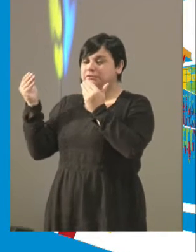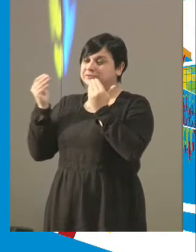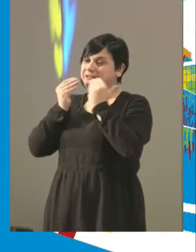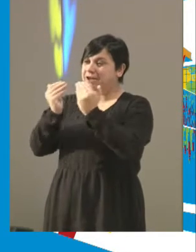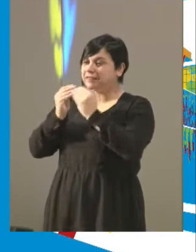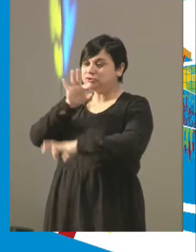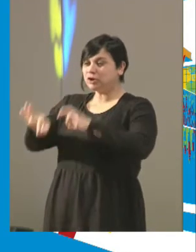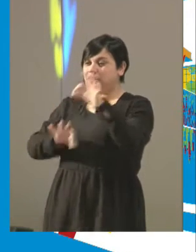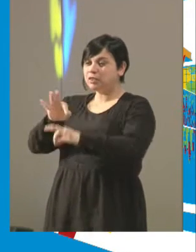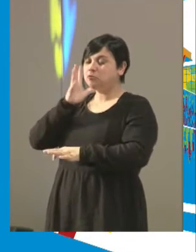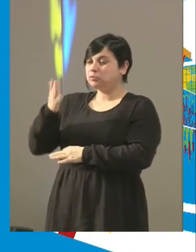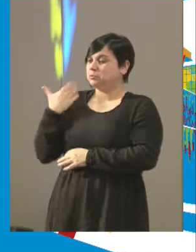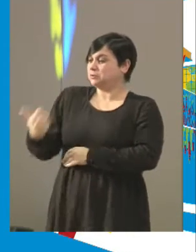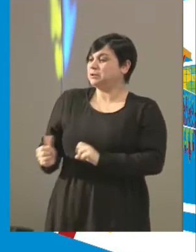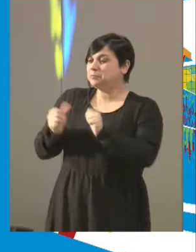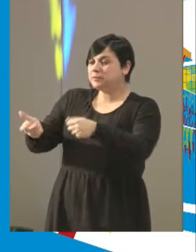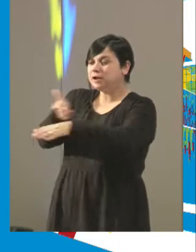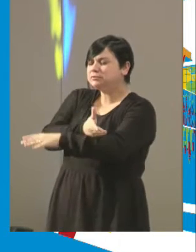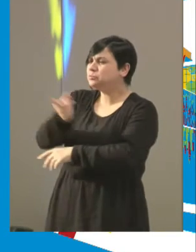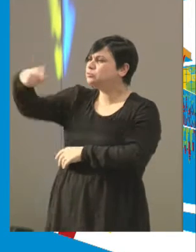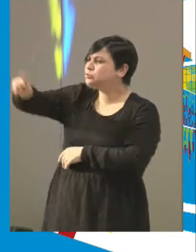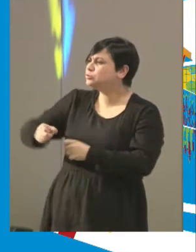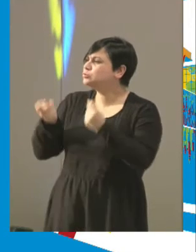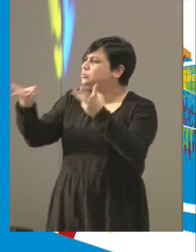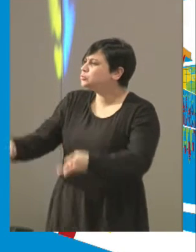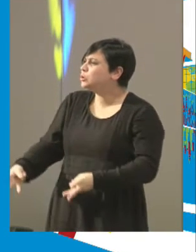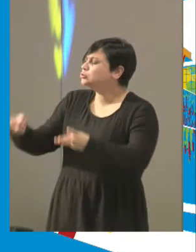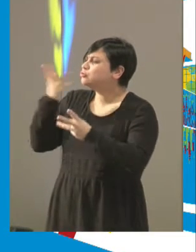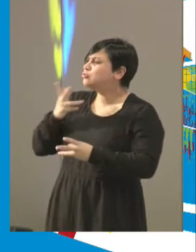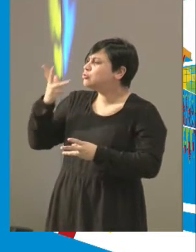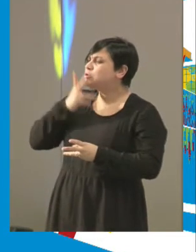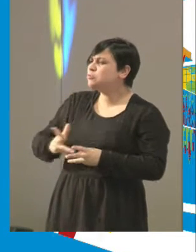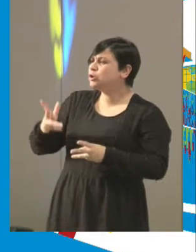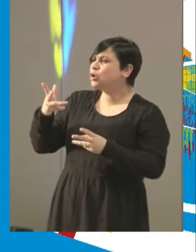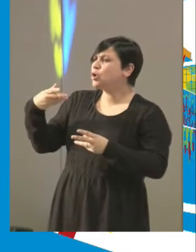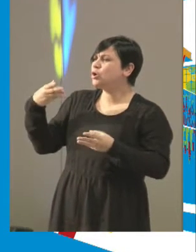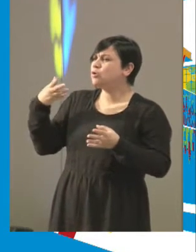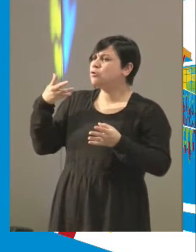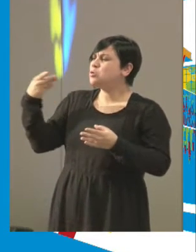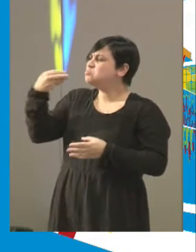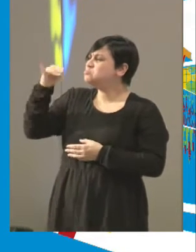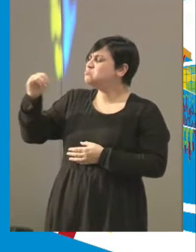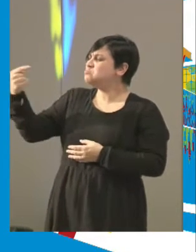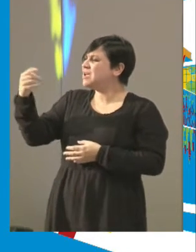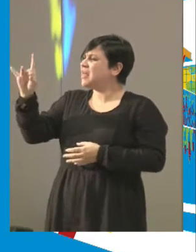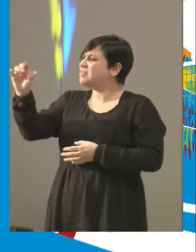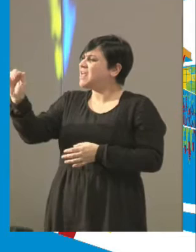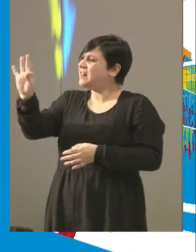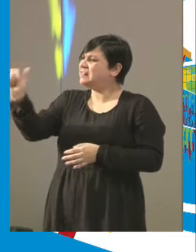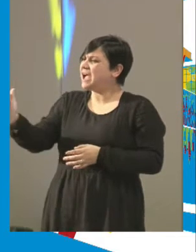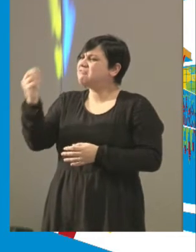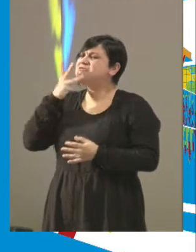por invitarme. Antes de empezar, ¿cuántos de vosotros tenéis un conocimiento de lo que significa el Big Data, aunque sea